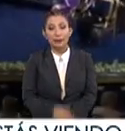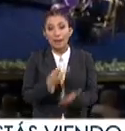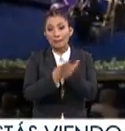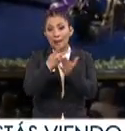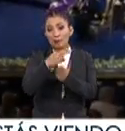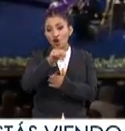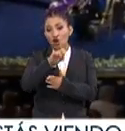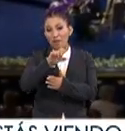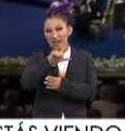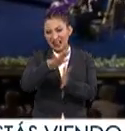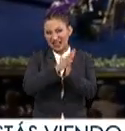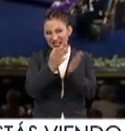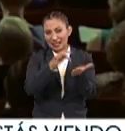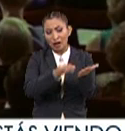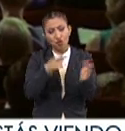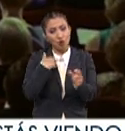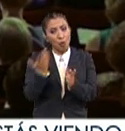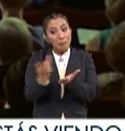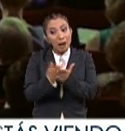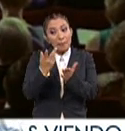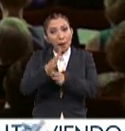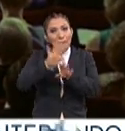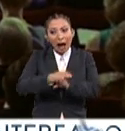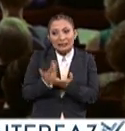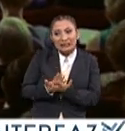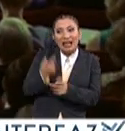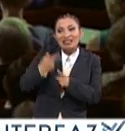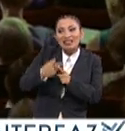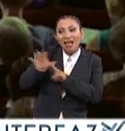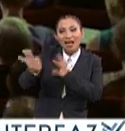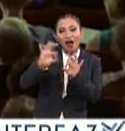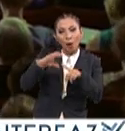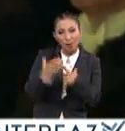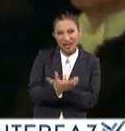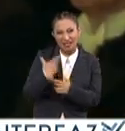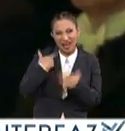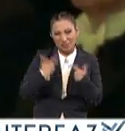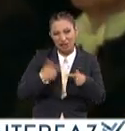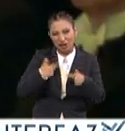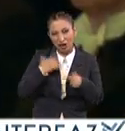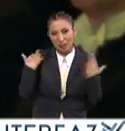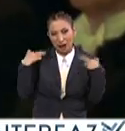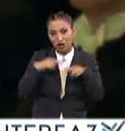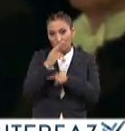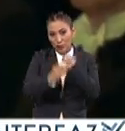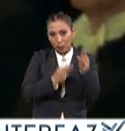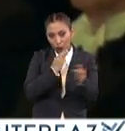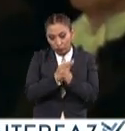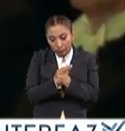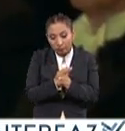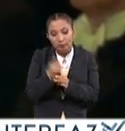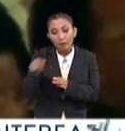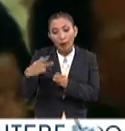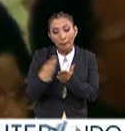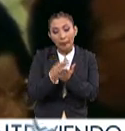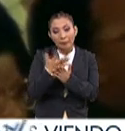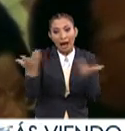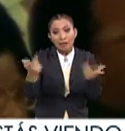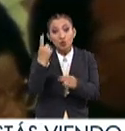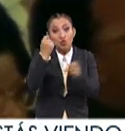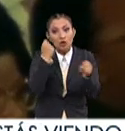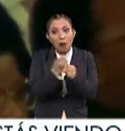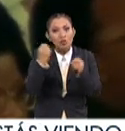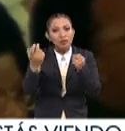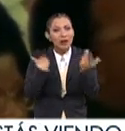El Premio Nobel de Literatura es uno de los galardones más esperados por la comunidad literaria y académica mundial. Su entrega genera cada